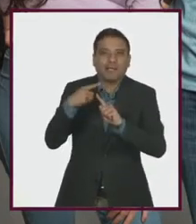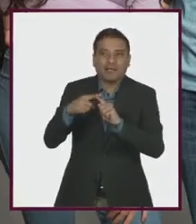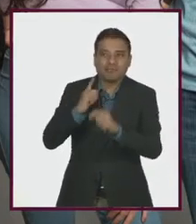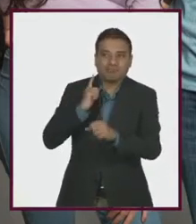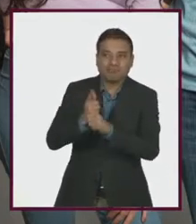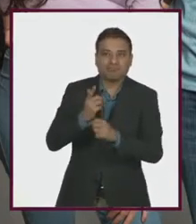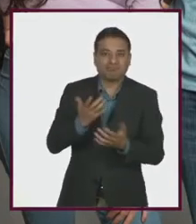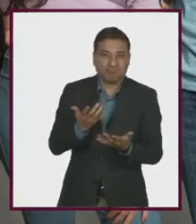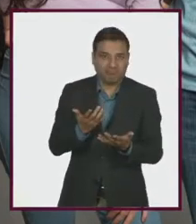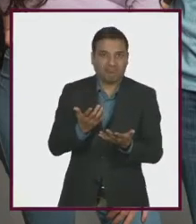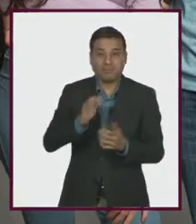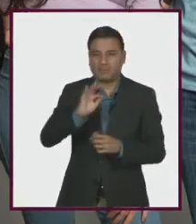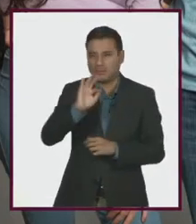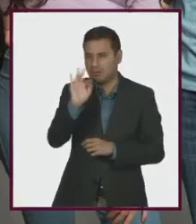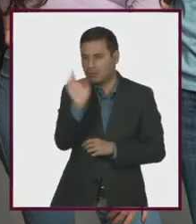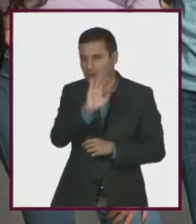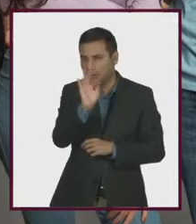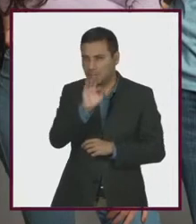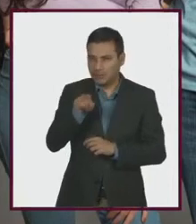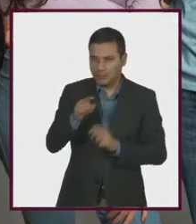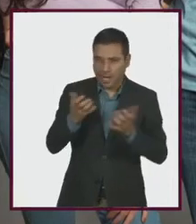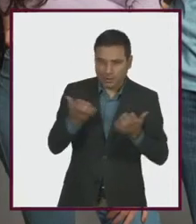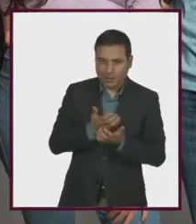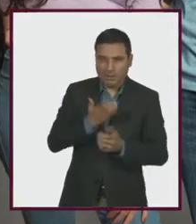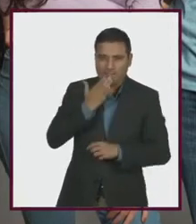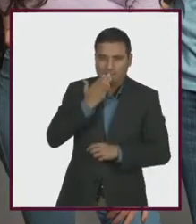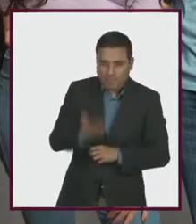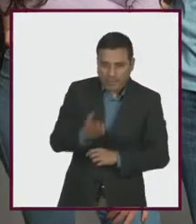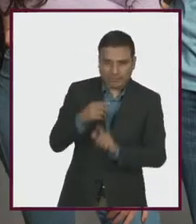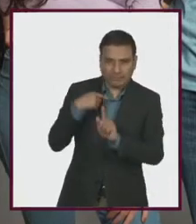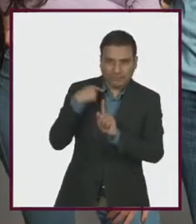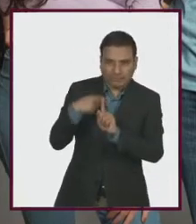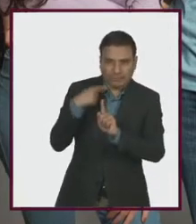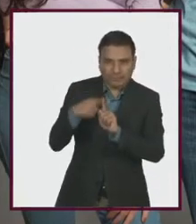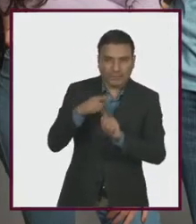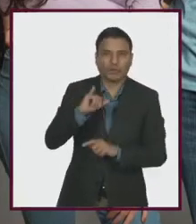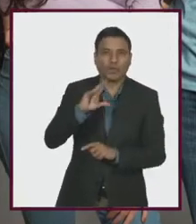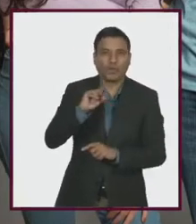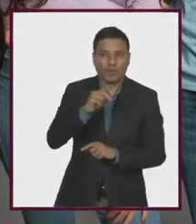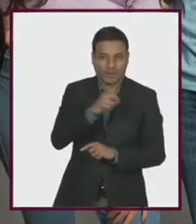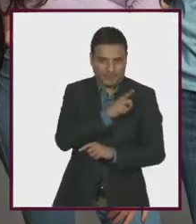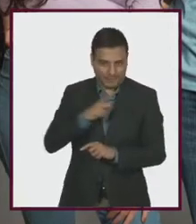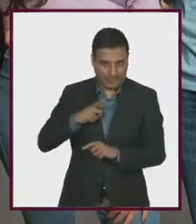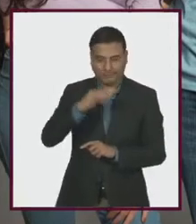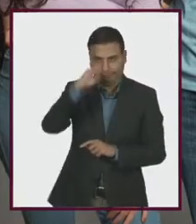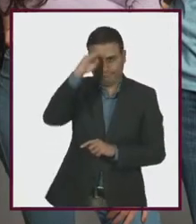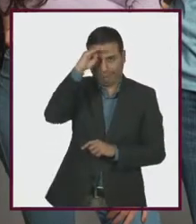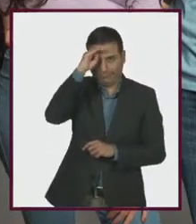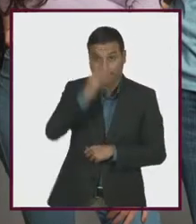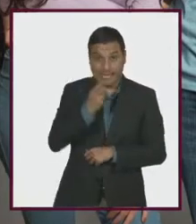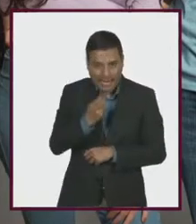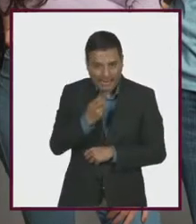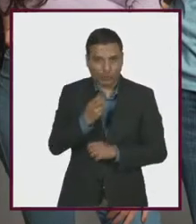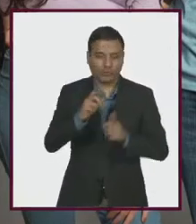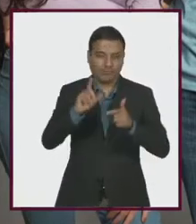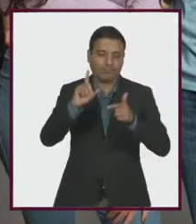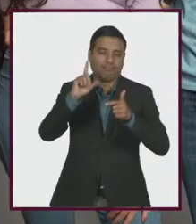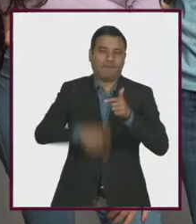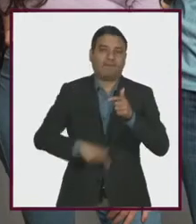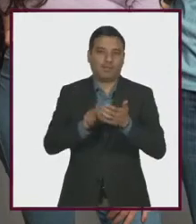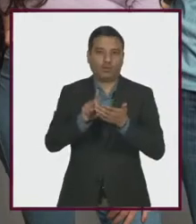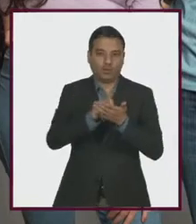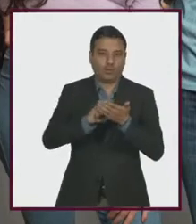tienen conductas saludables o no, y a partir de eso es una primera forma de prevenir, ¿no? Y impulsar las conductas